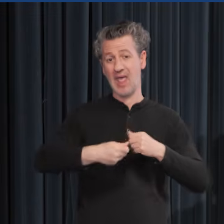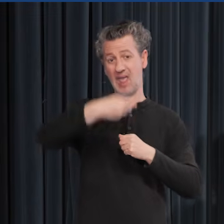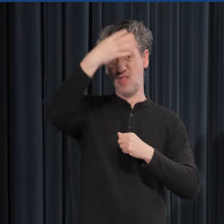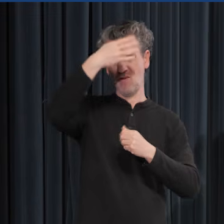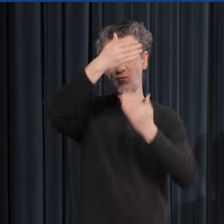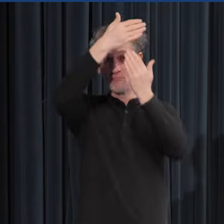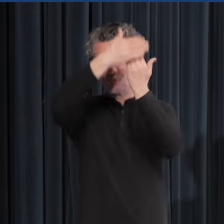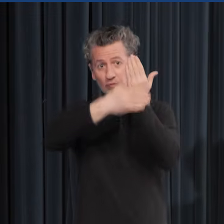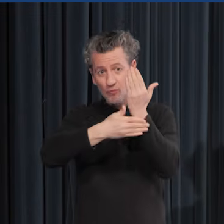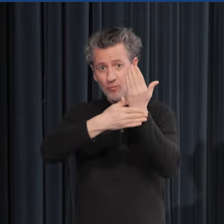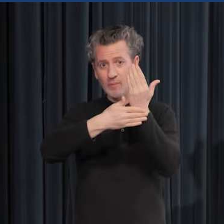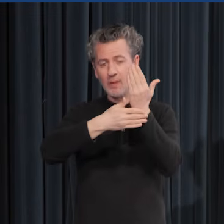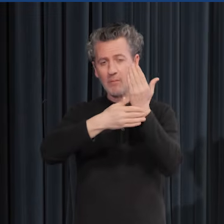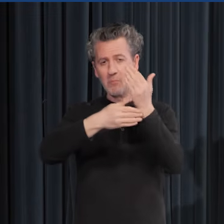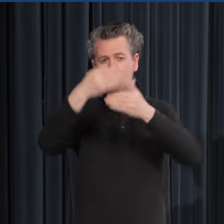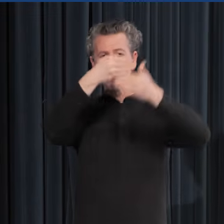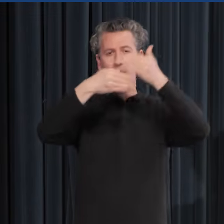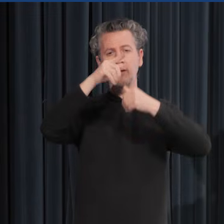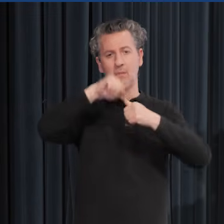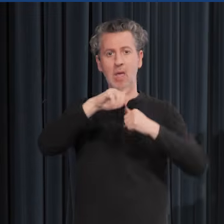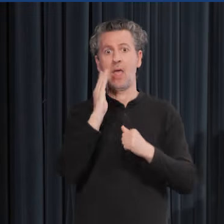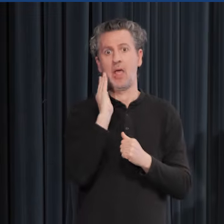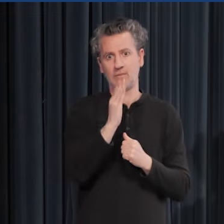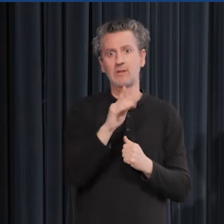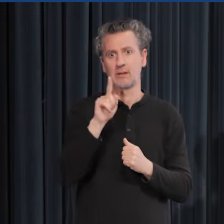los construimos, va a afectar, por supuesto.